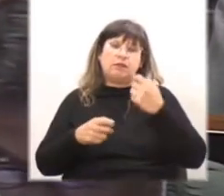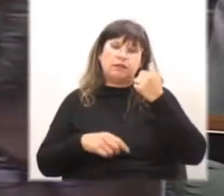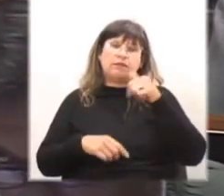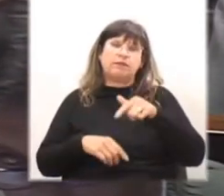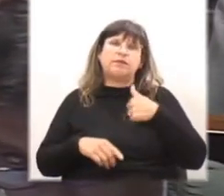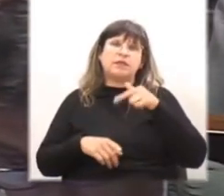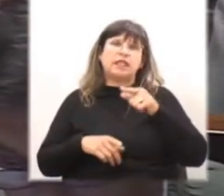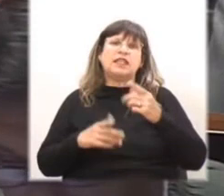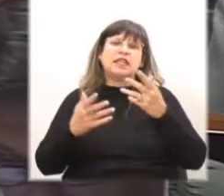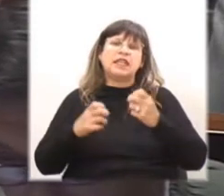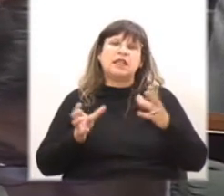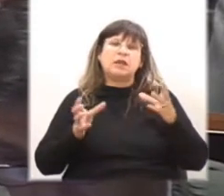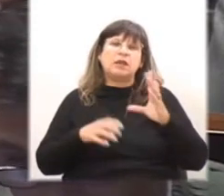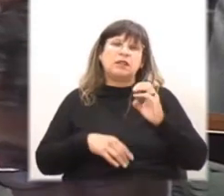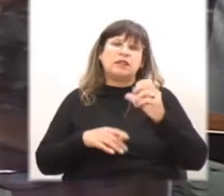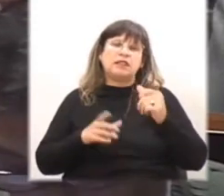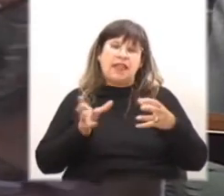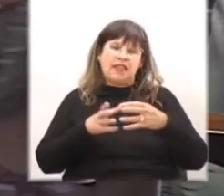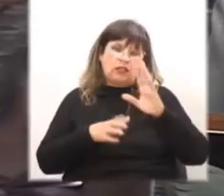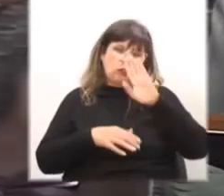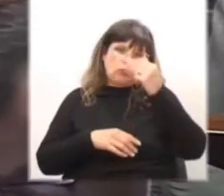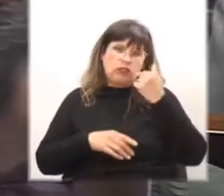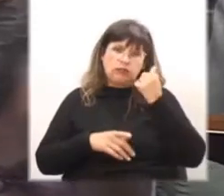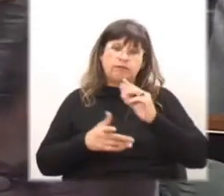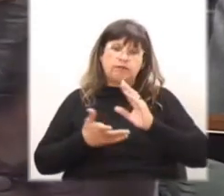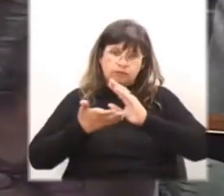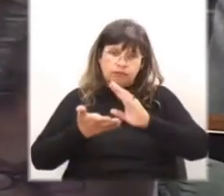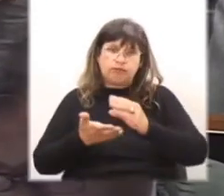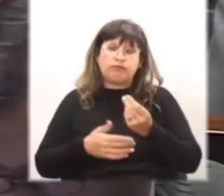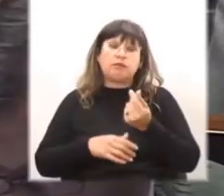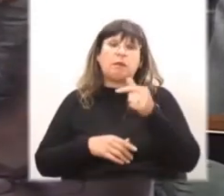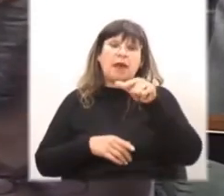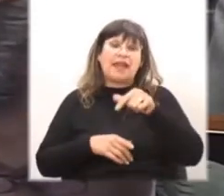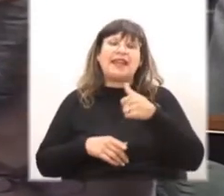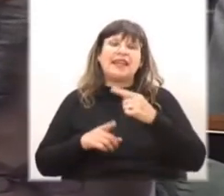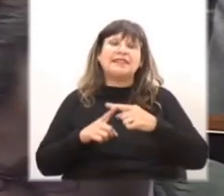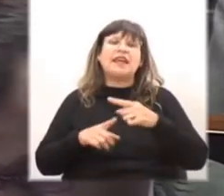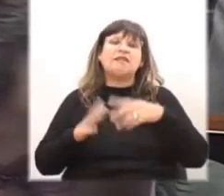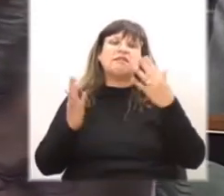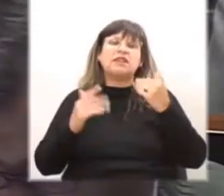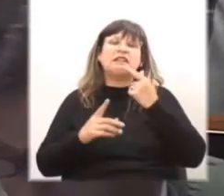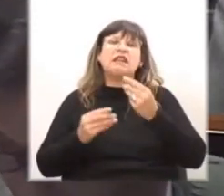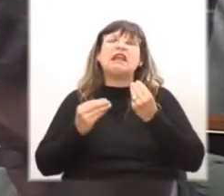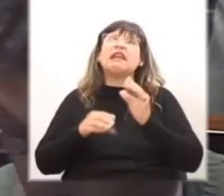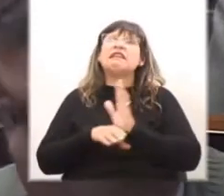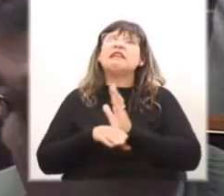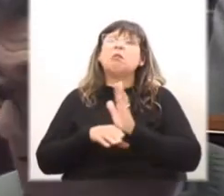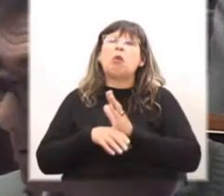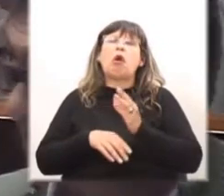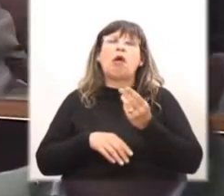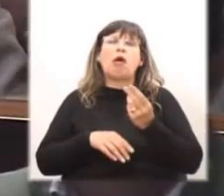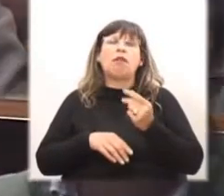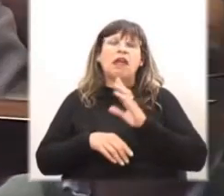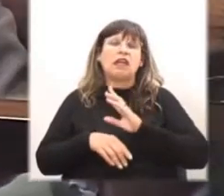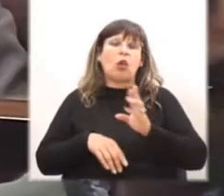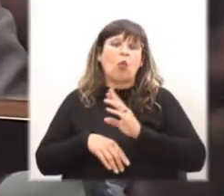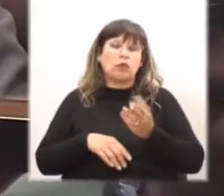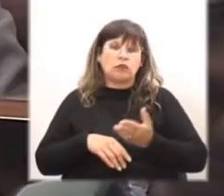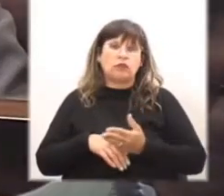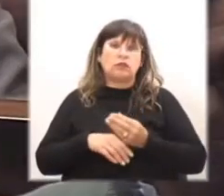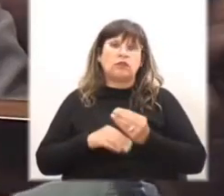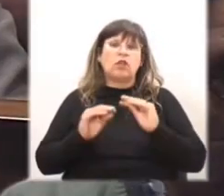saber si la CTM o la Delegación de Uruguay destinó recursos para este evento y qué tipos de recursos y cuáles fueron